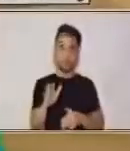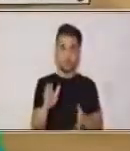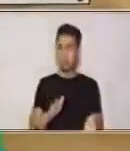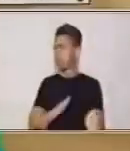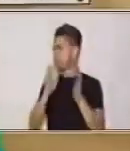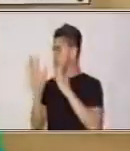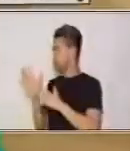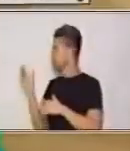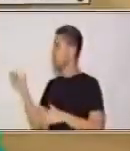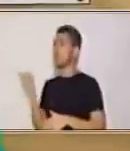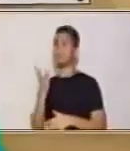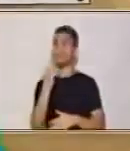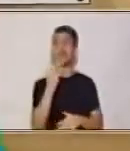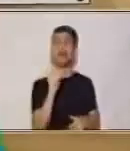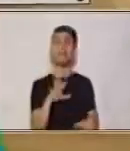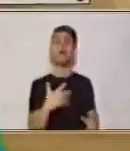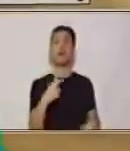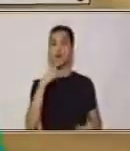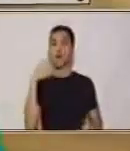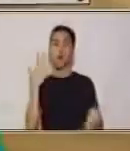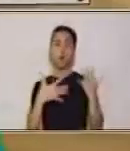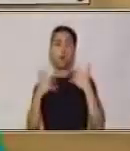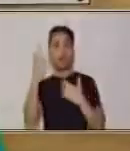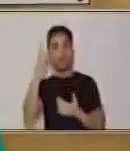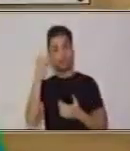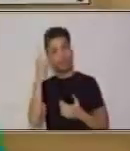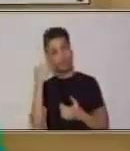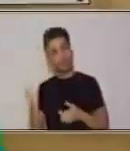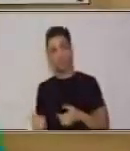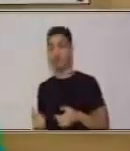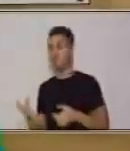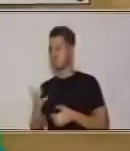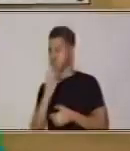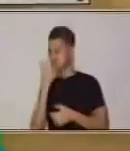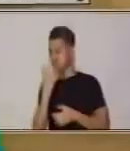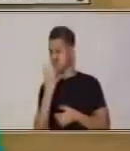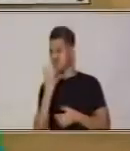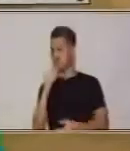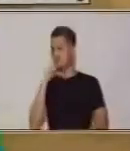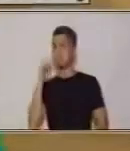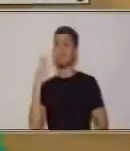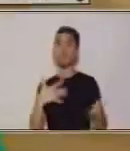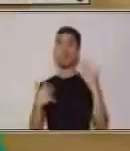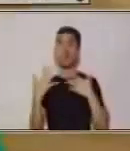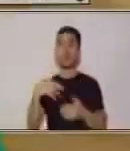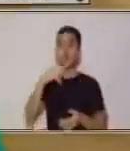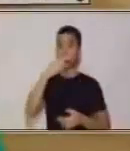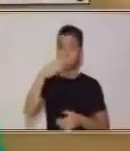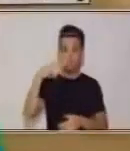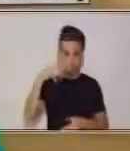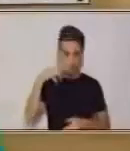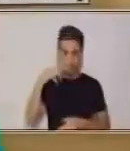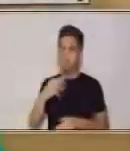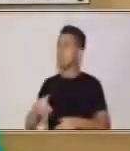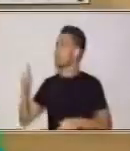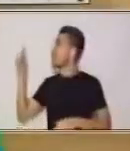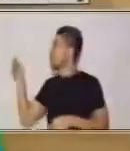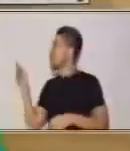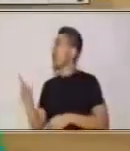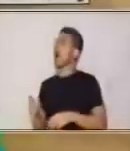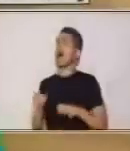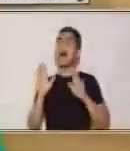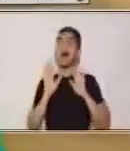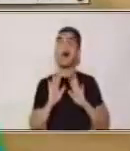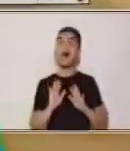miedo con el color negro. El enojo con el color rojo. Y la calma